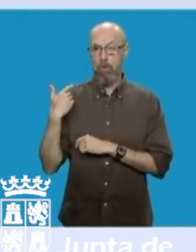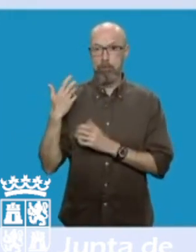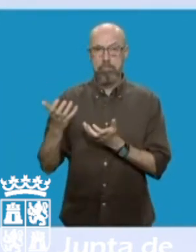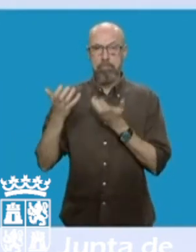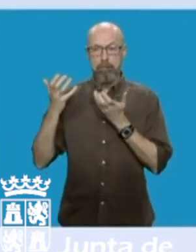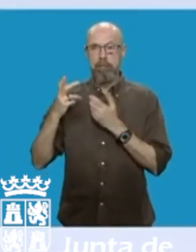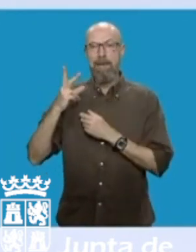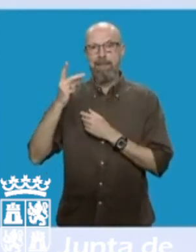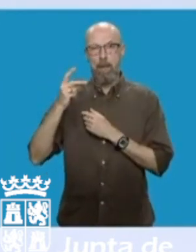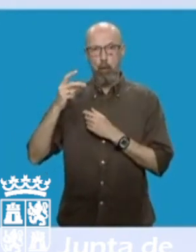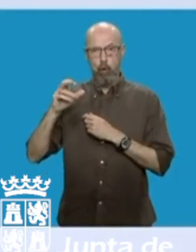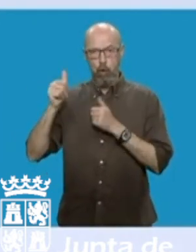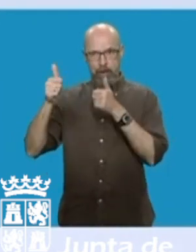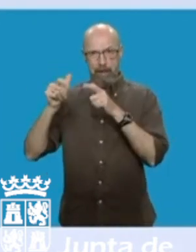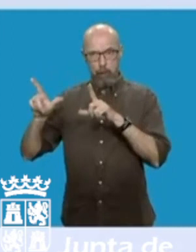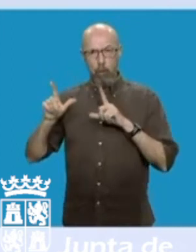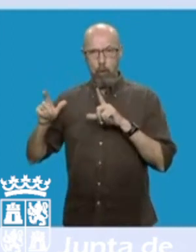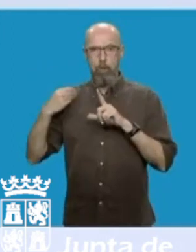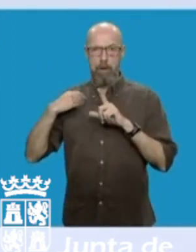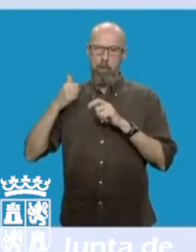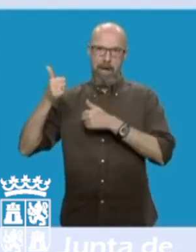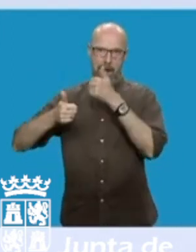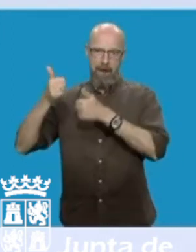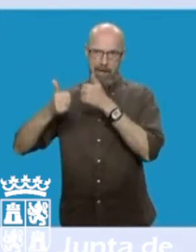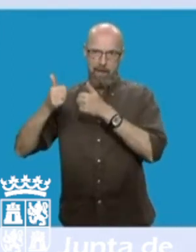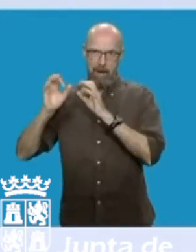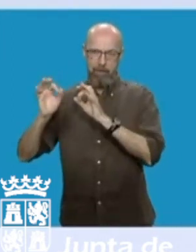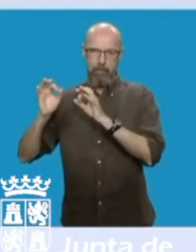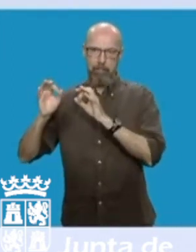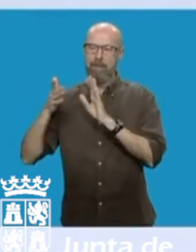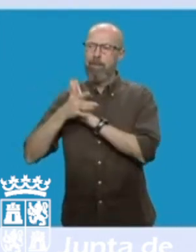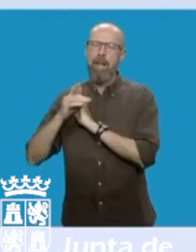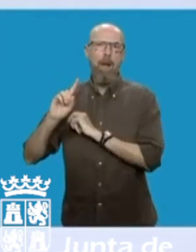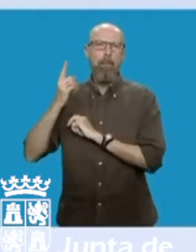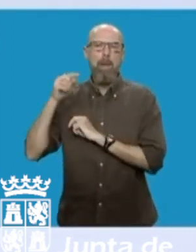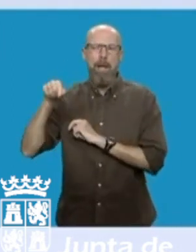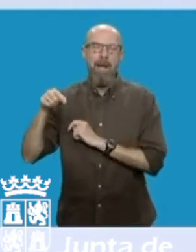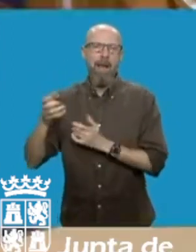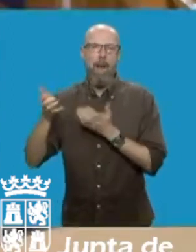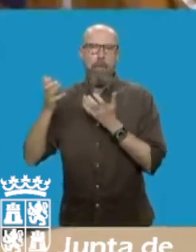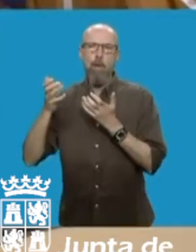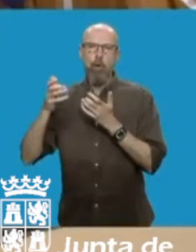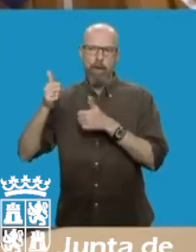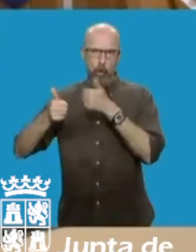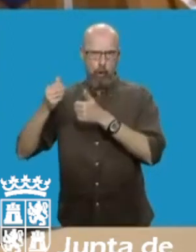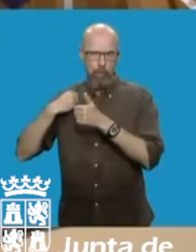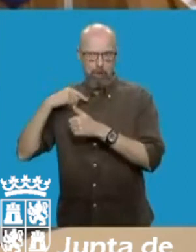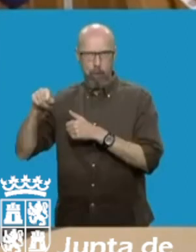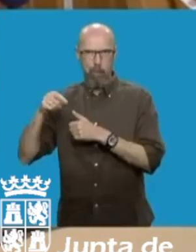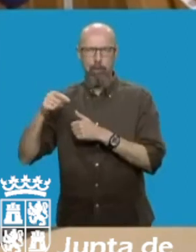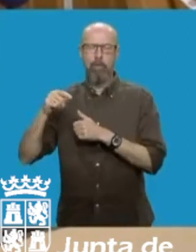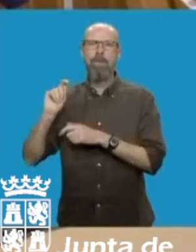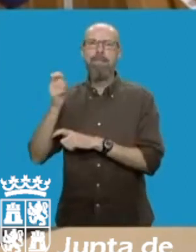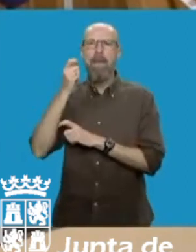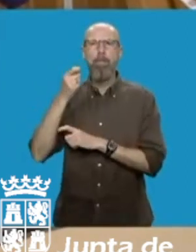segundo título, seguido de la Basketball Champions League, lo que le convierte en el primer bicampeón de este torneo. Desde luego que la evolución de